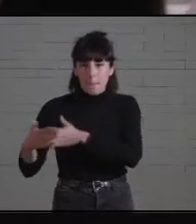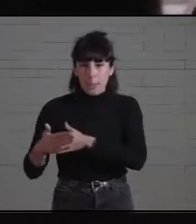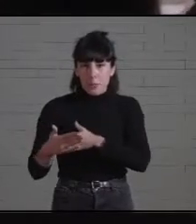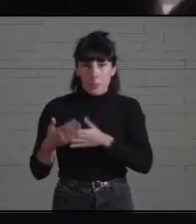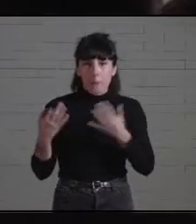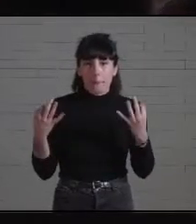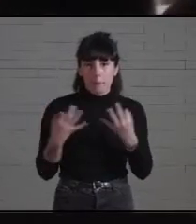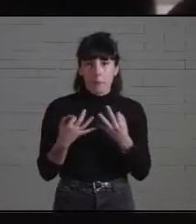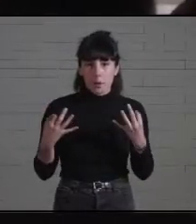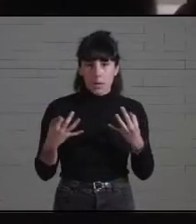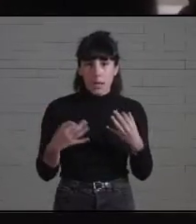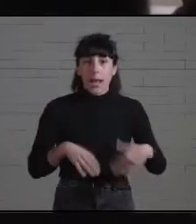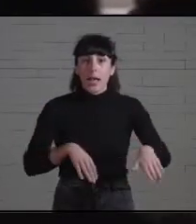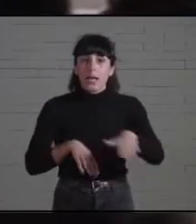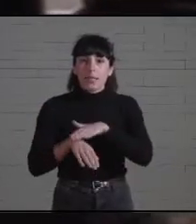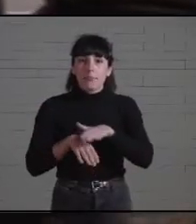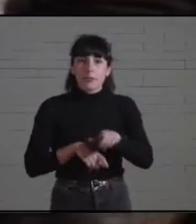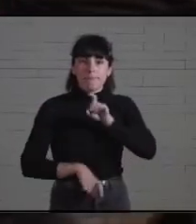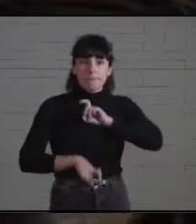Que